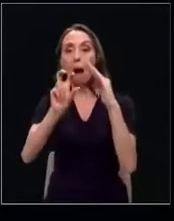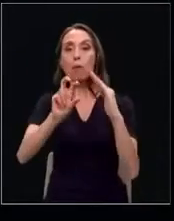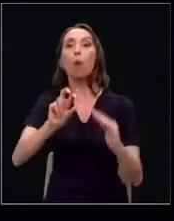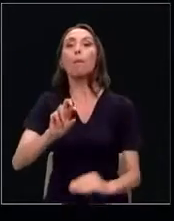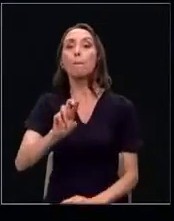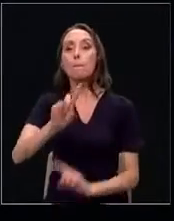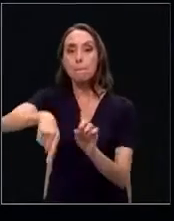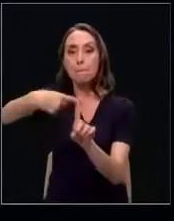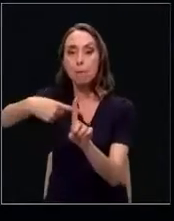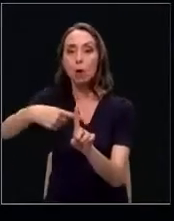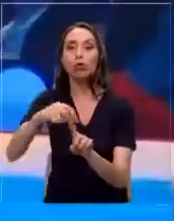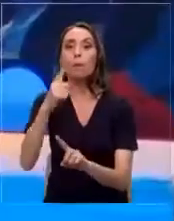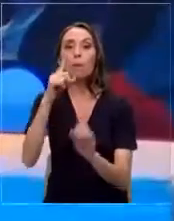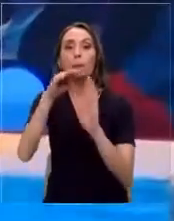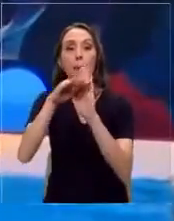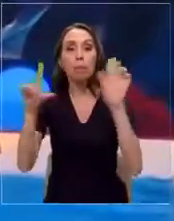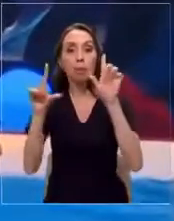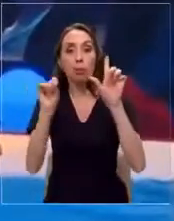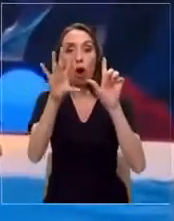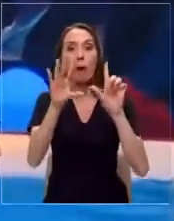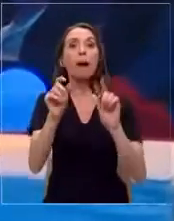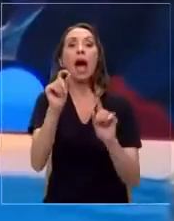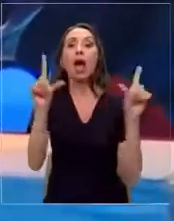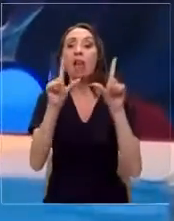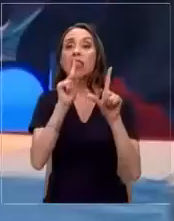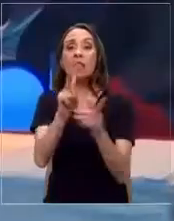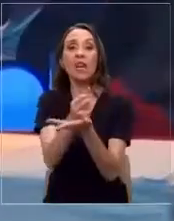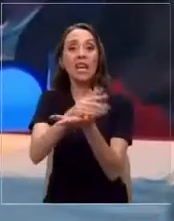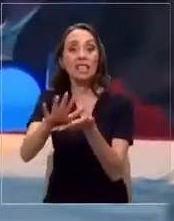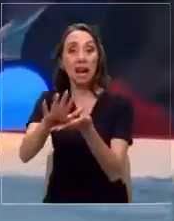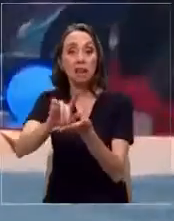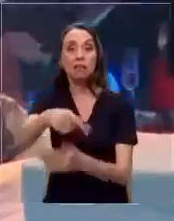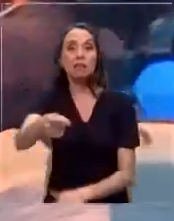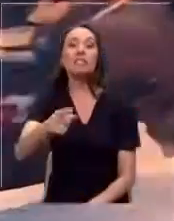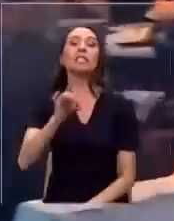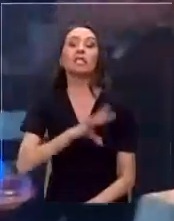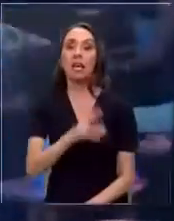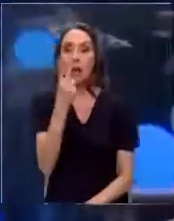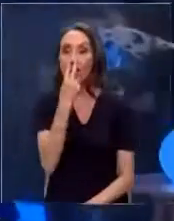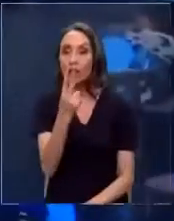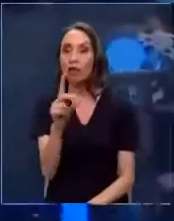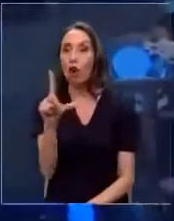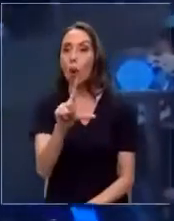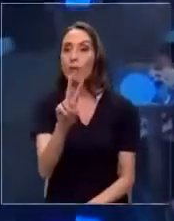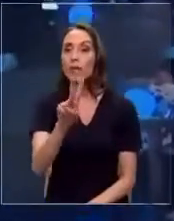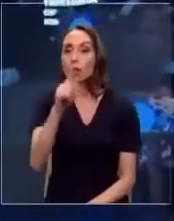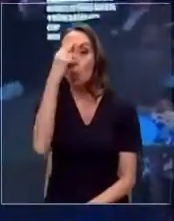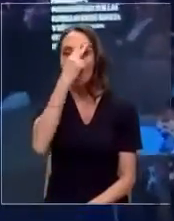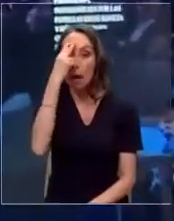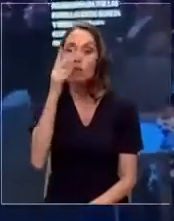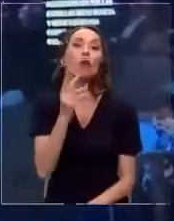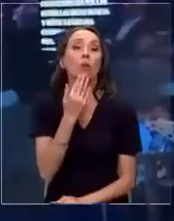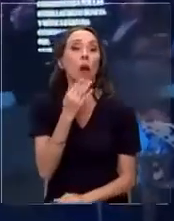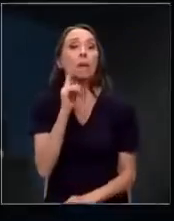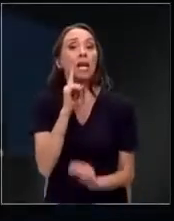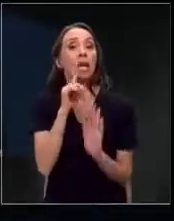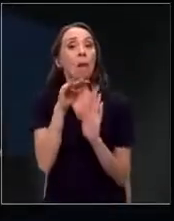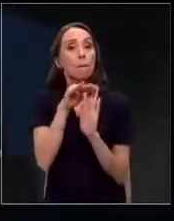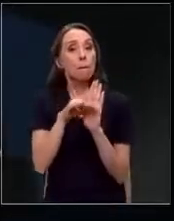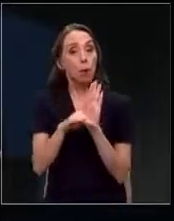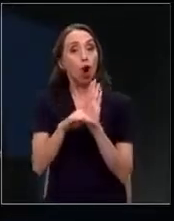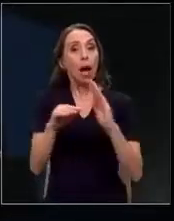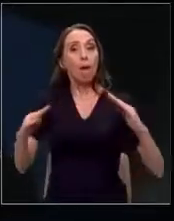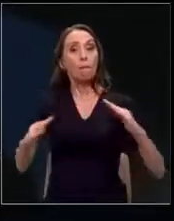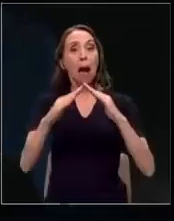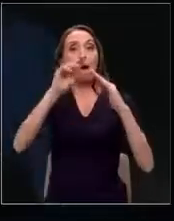se va a estrenar en televisión abierta a través de televisión este lunes 21 de marzo quien también va a tener un programa de